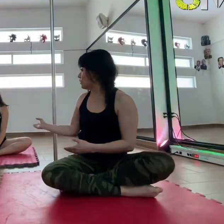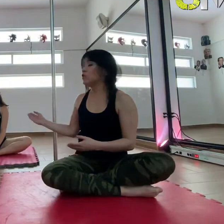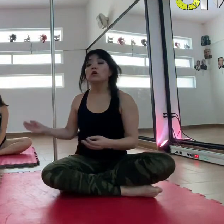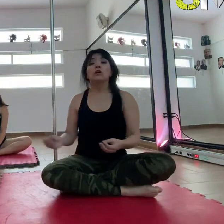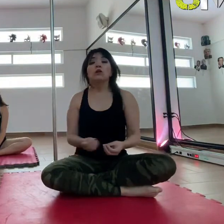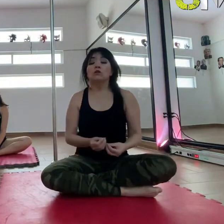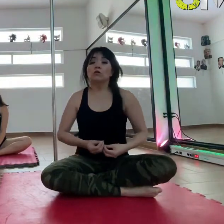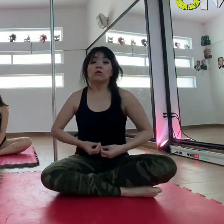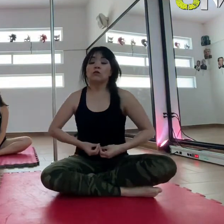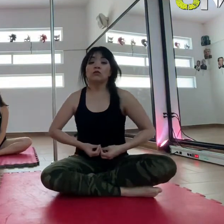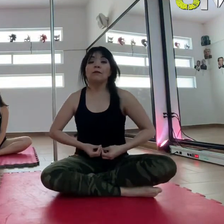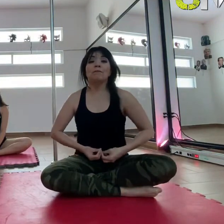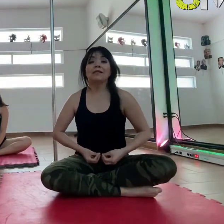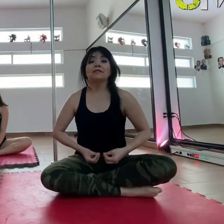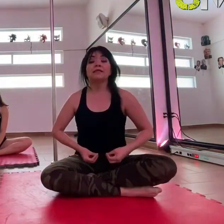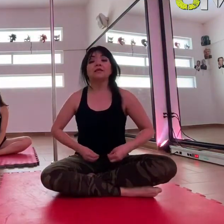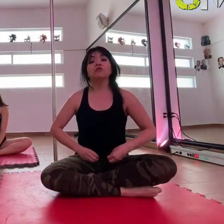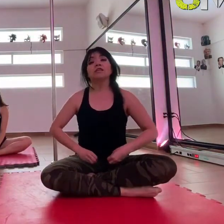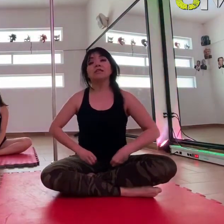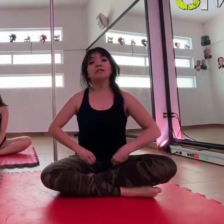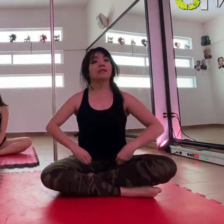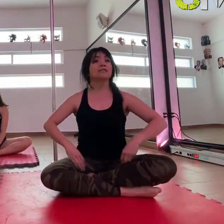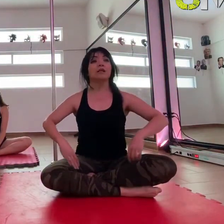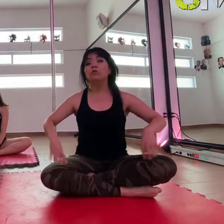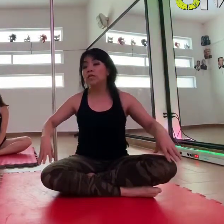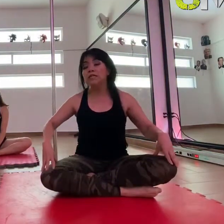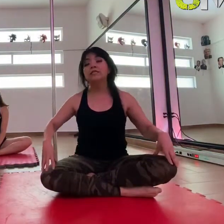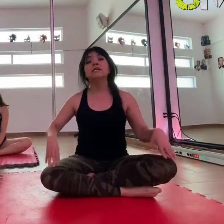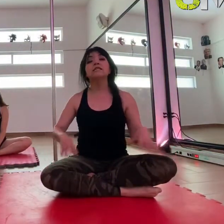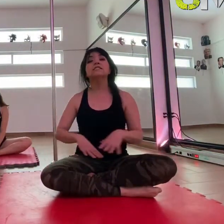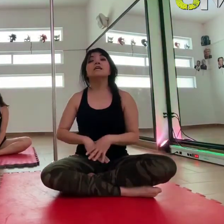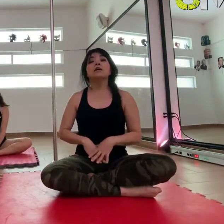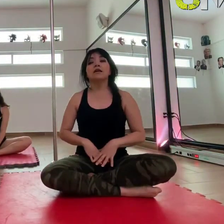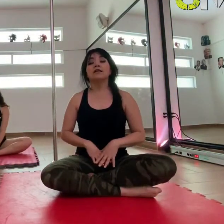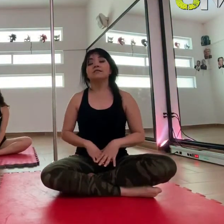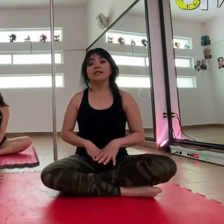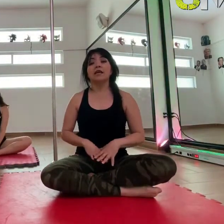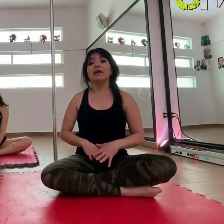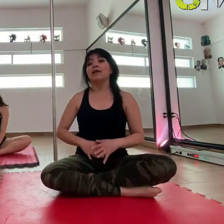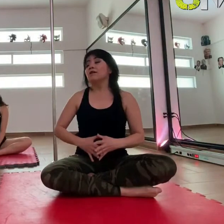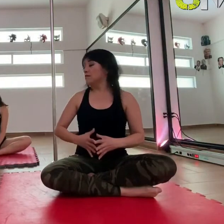también generando otra parte de no tener celulitis,